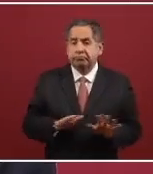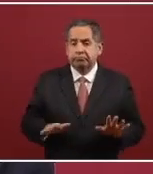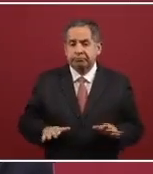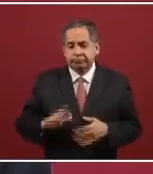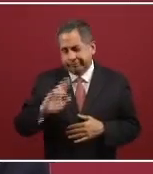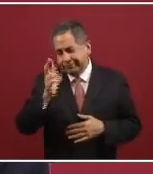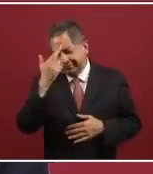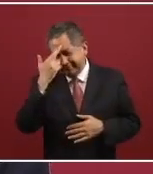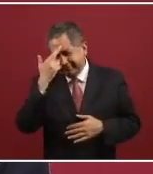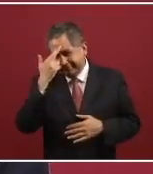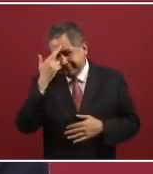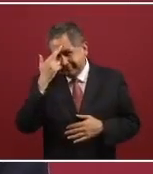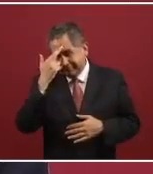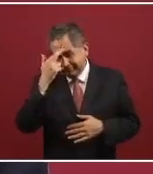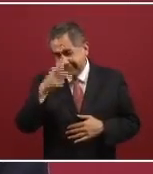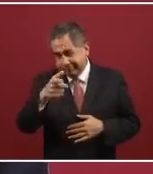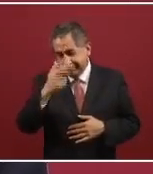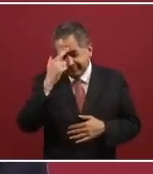Acuérdense ustedes